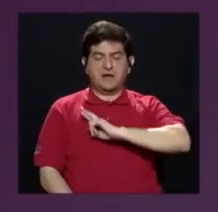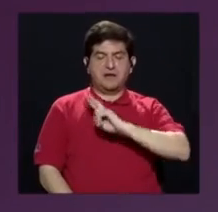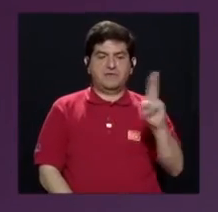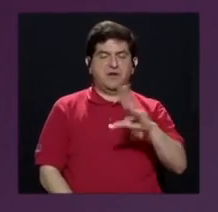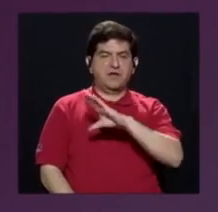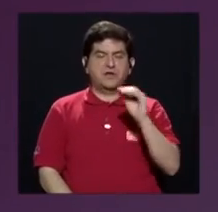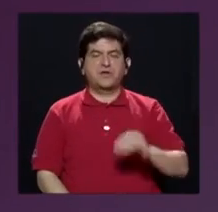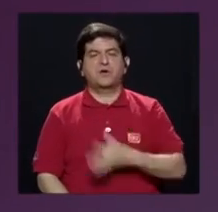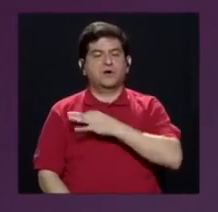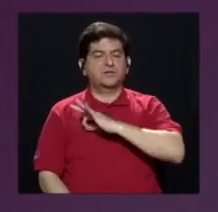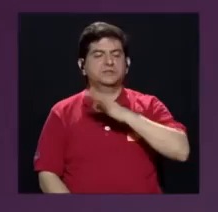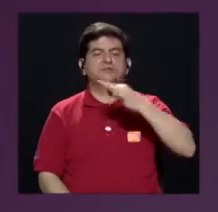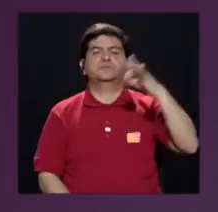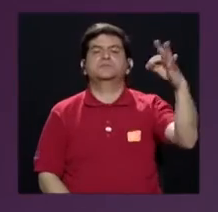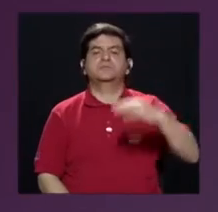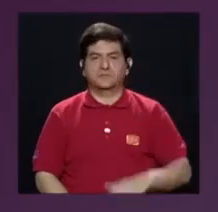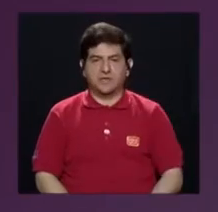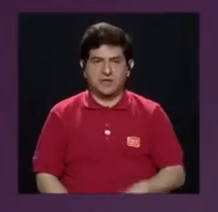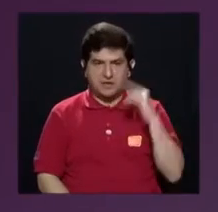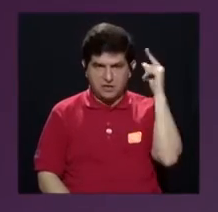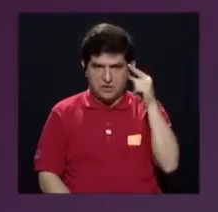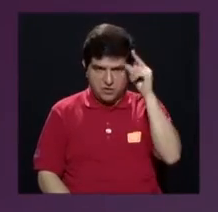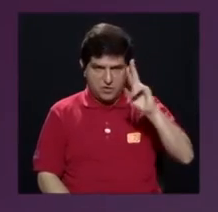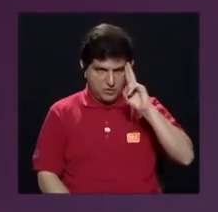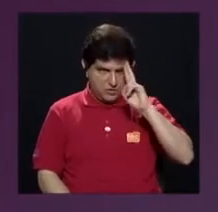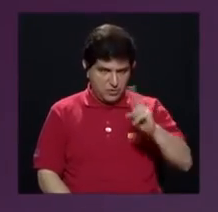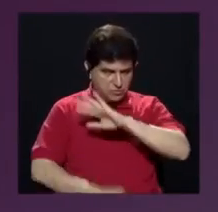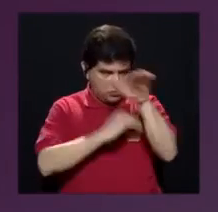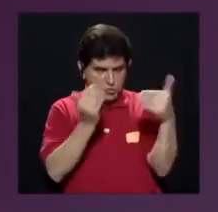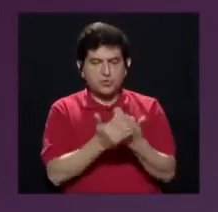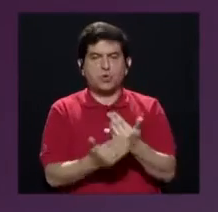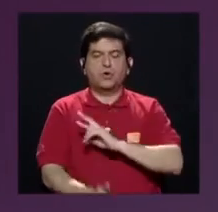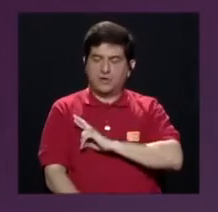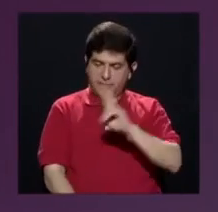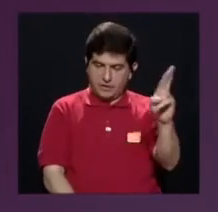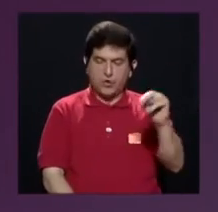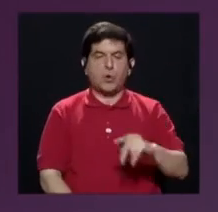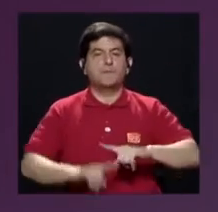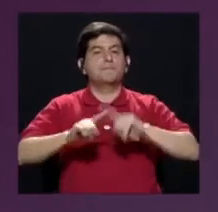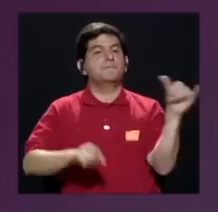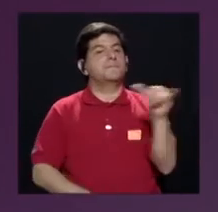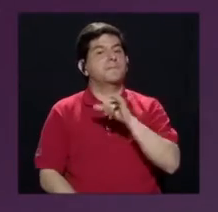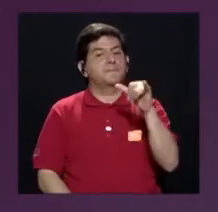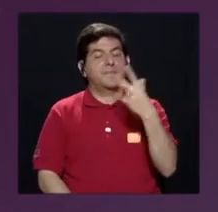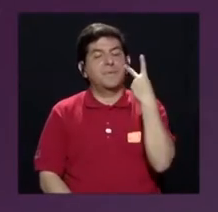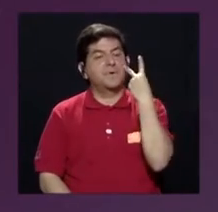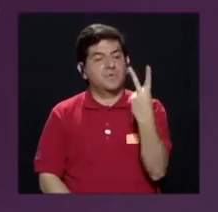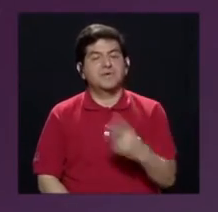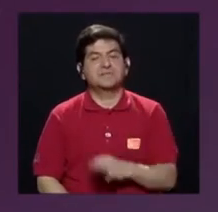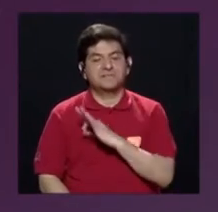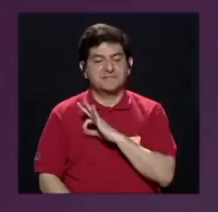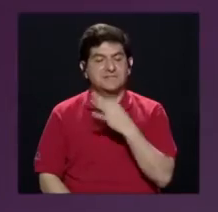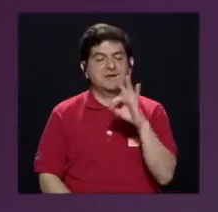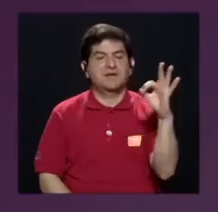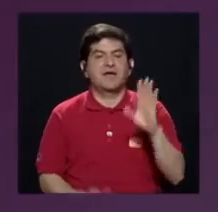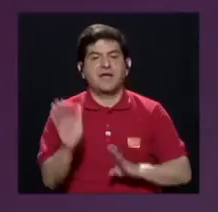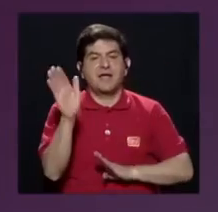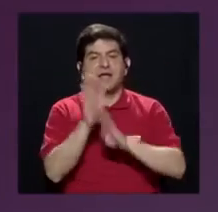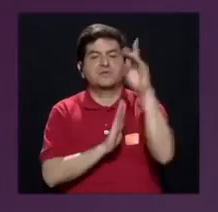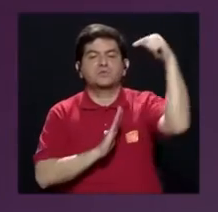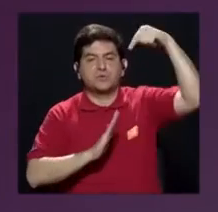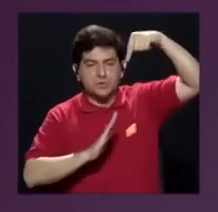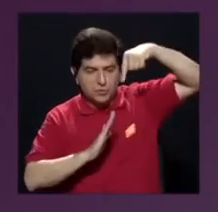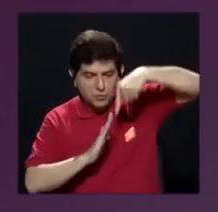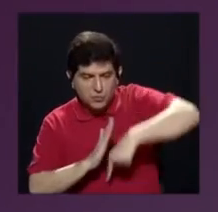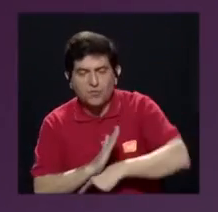espiritualidad. Por supuesto, se respeta a todas las religiones, pero también se ve que la espiritualidad es un desarrollo